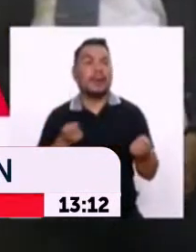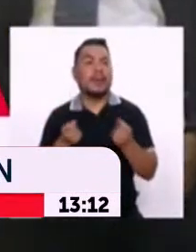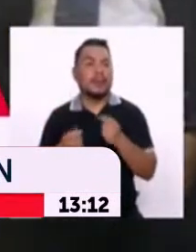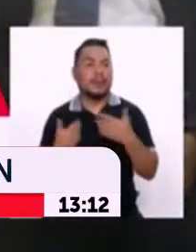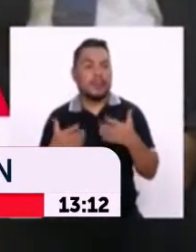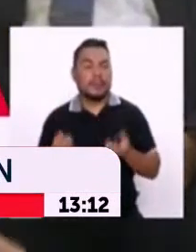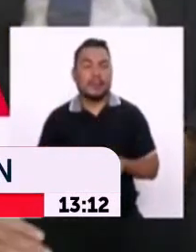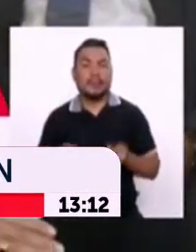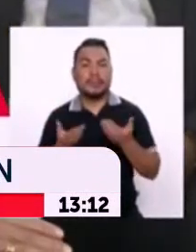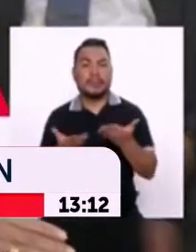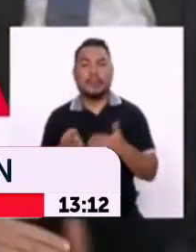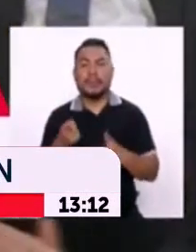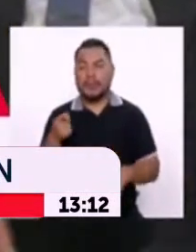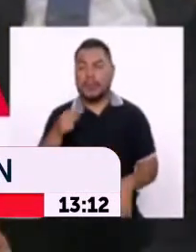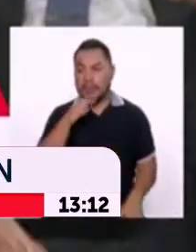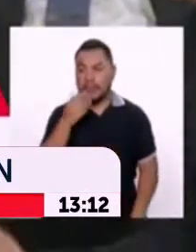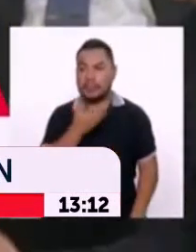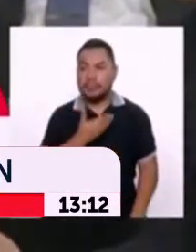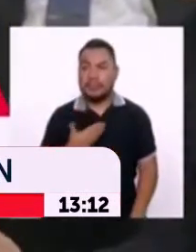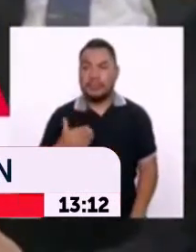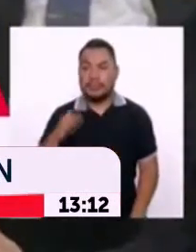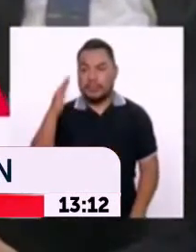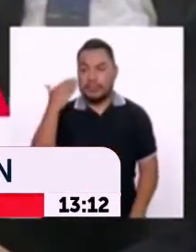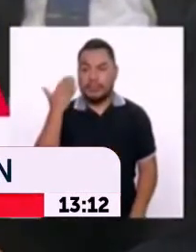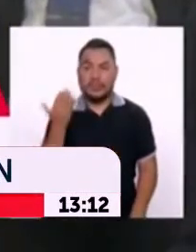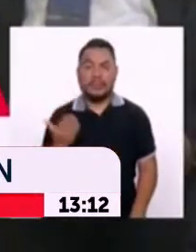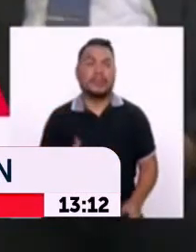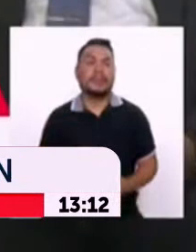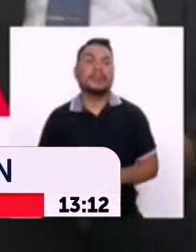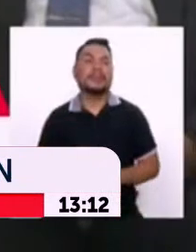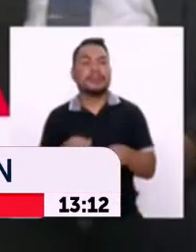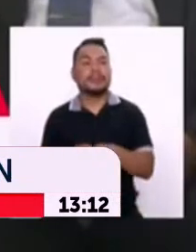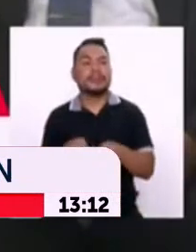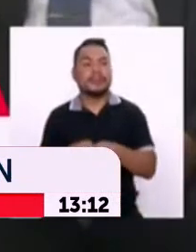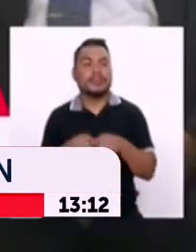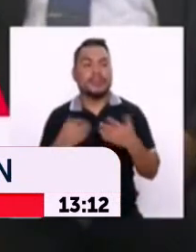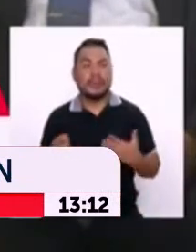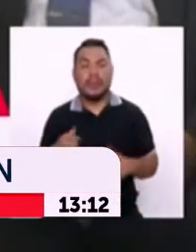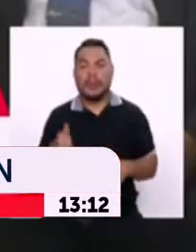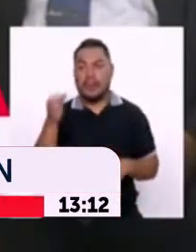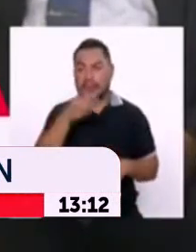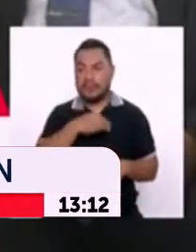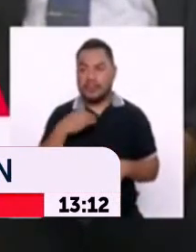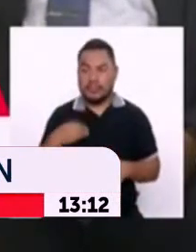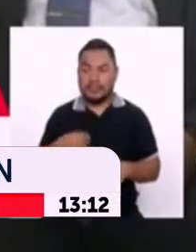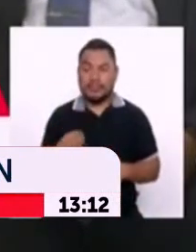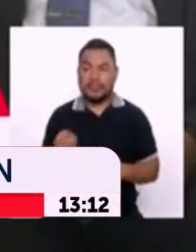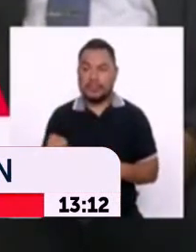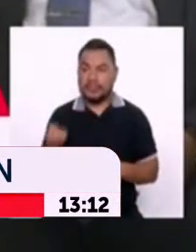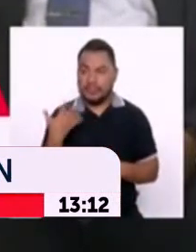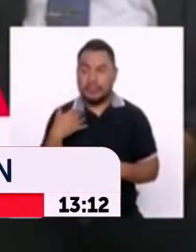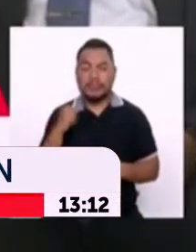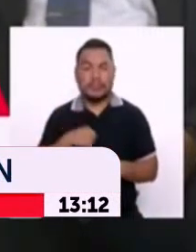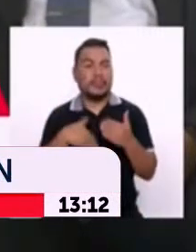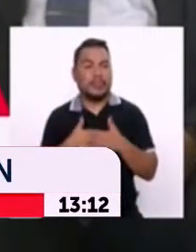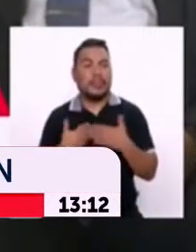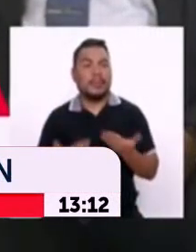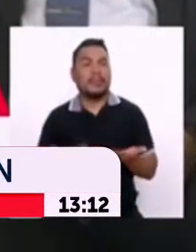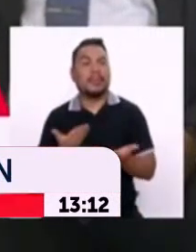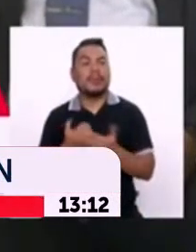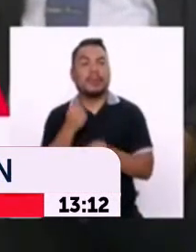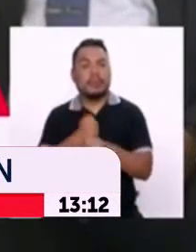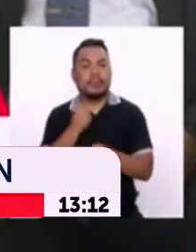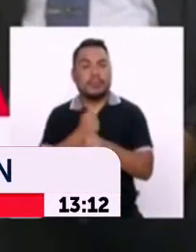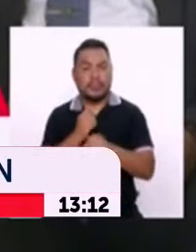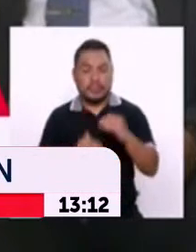ha dado la señora presidenta de la República, así como nuestro premier, para